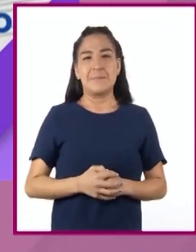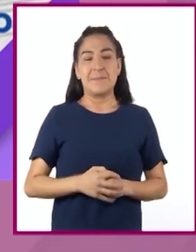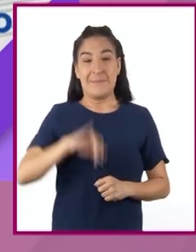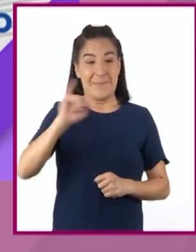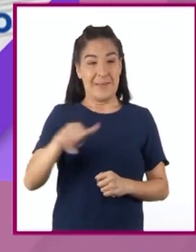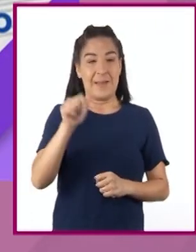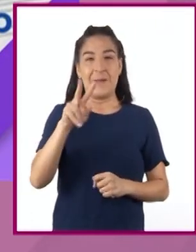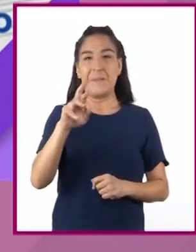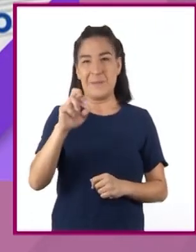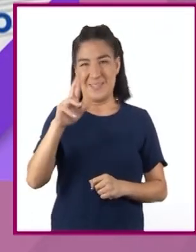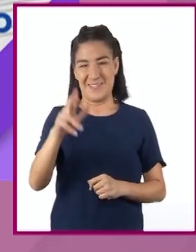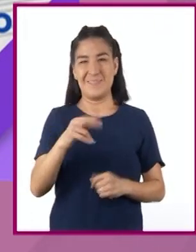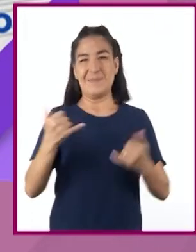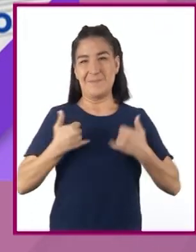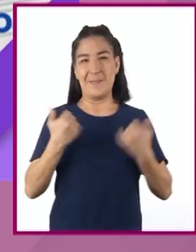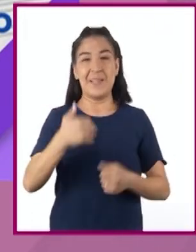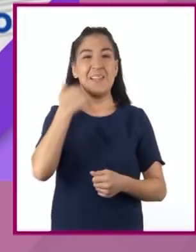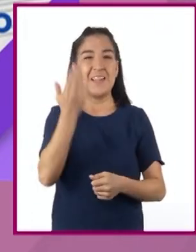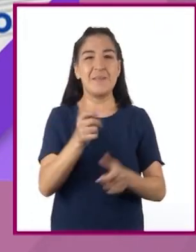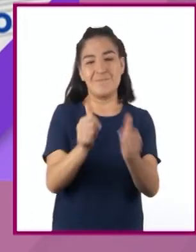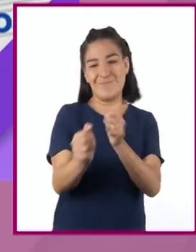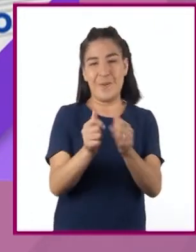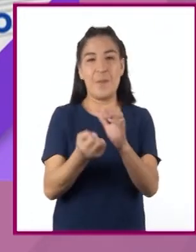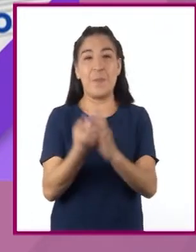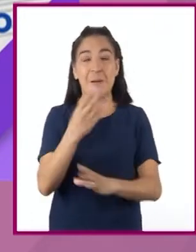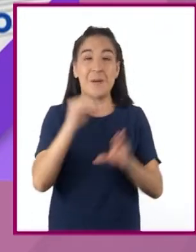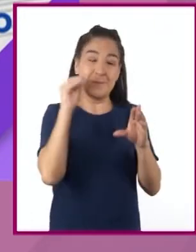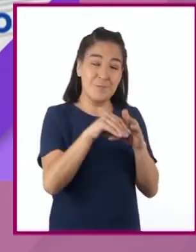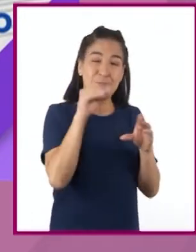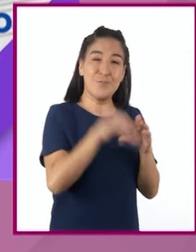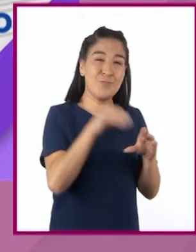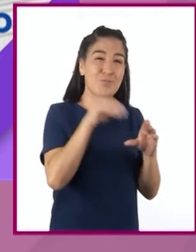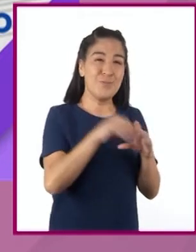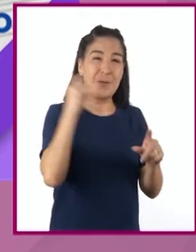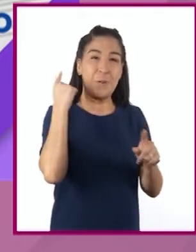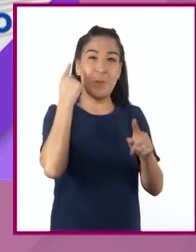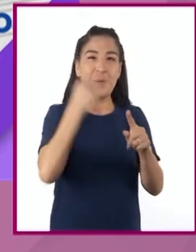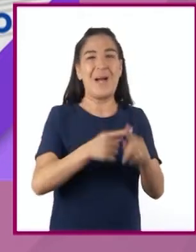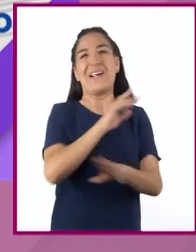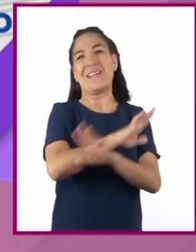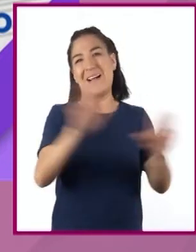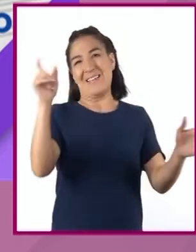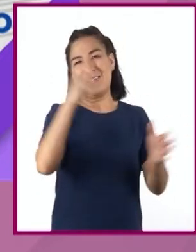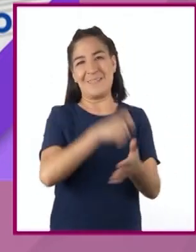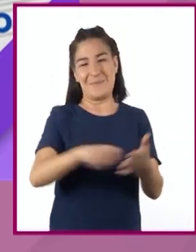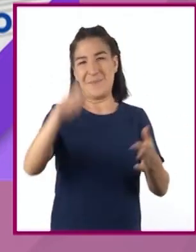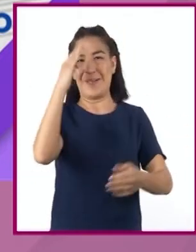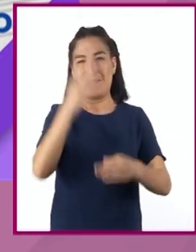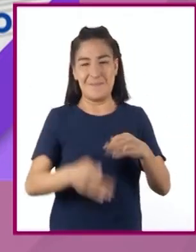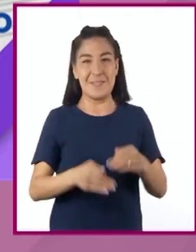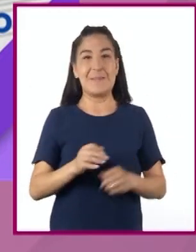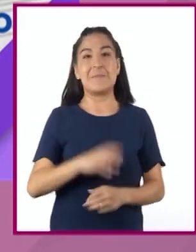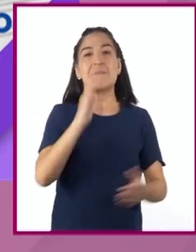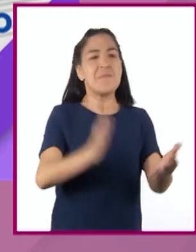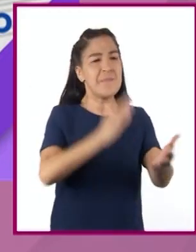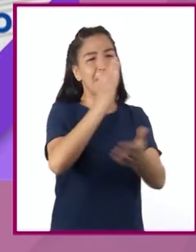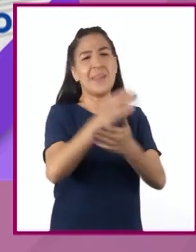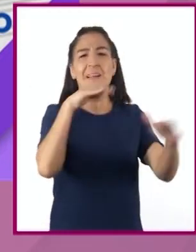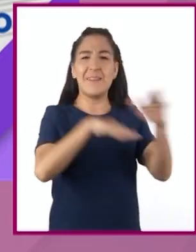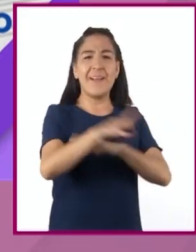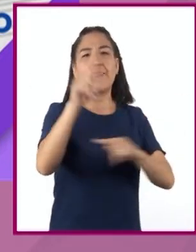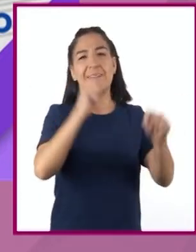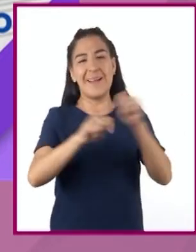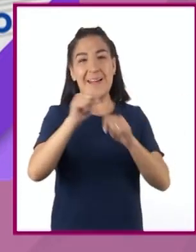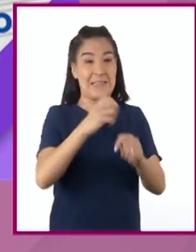Javier quería un videojuego nuevo. Después de ahorrar por un tiempo, llegó el día de la compra. Decidió ir a la tienda al salir